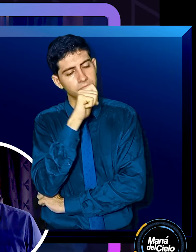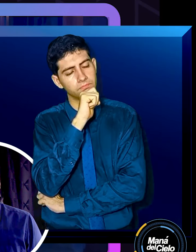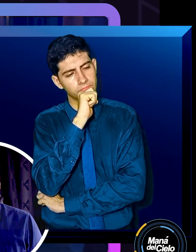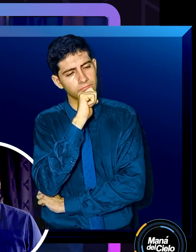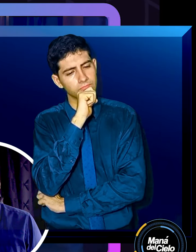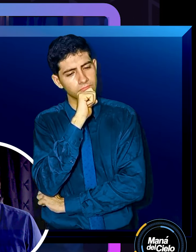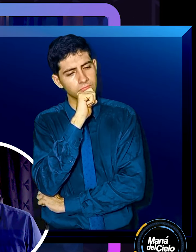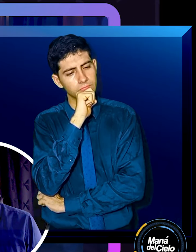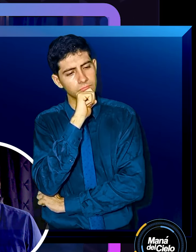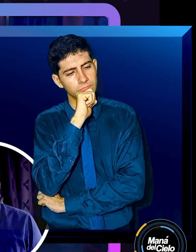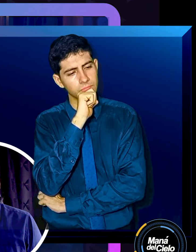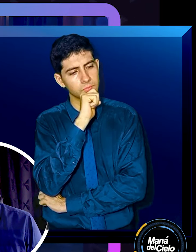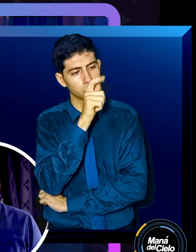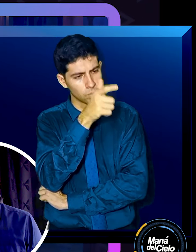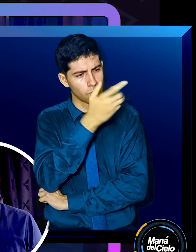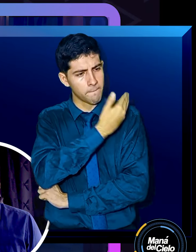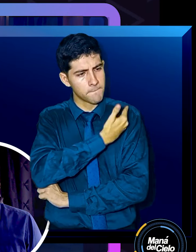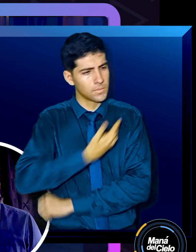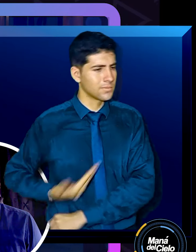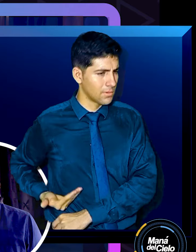sé presidente de la iglesia.